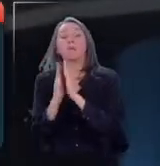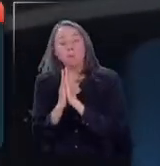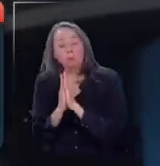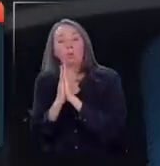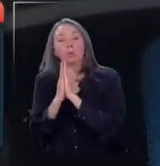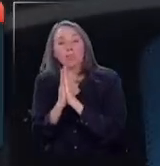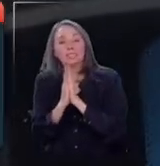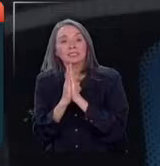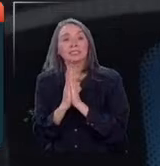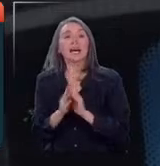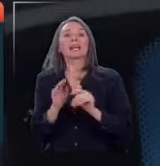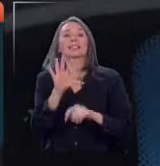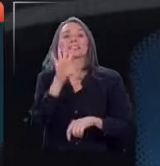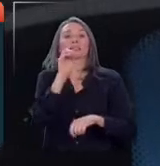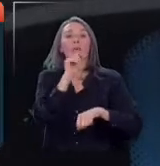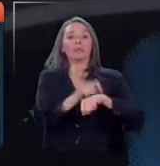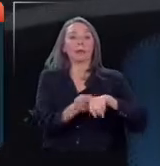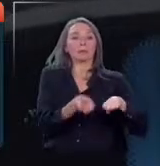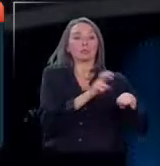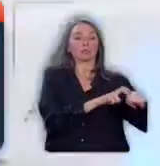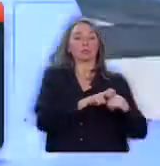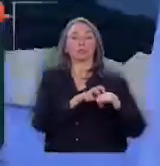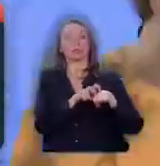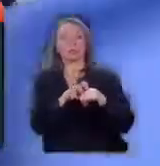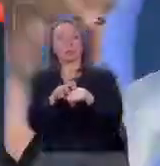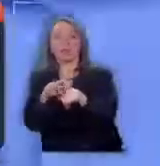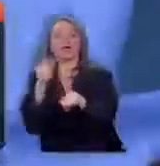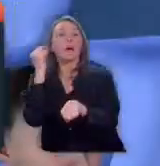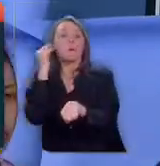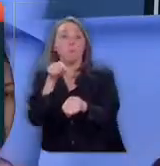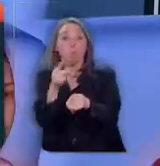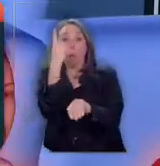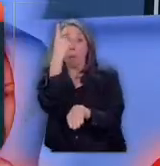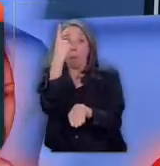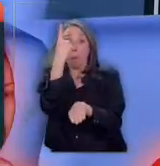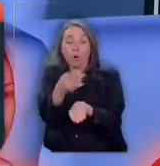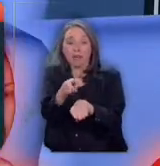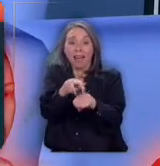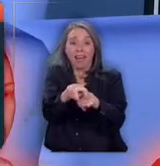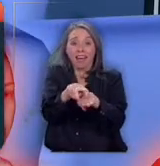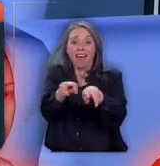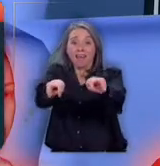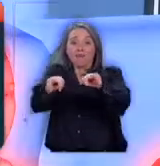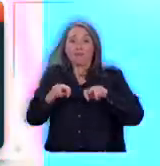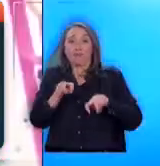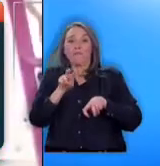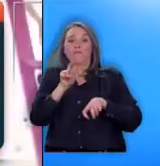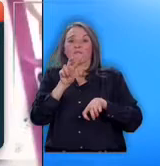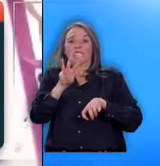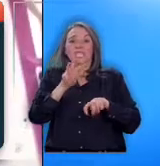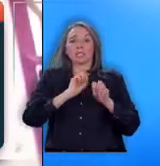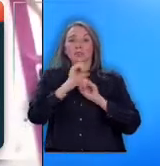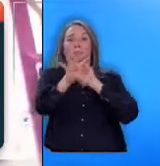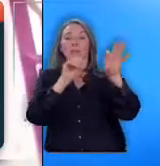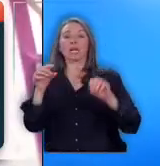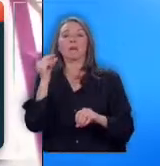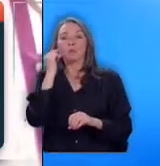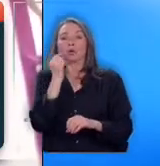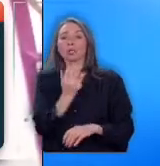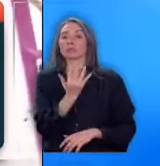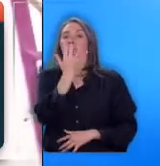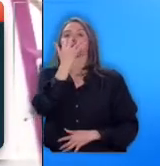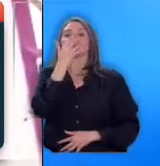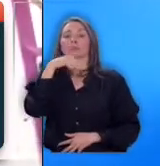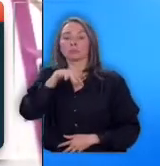periplo duró 50 minutos ella contagió a 23 pasajeros al estar respirando